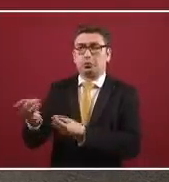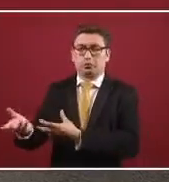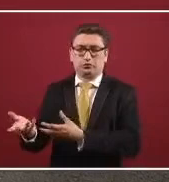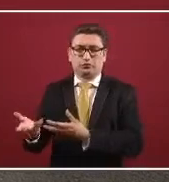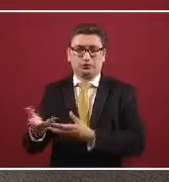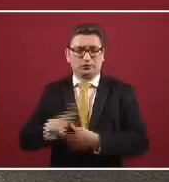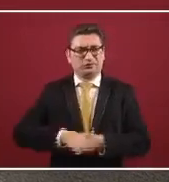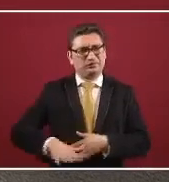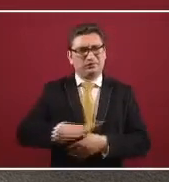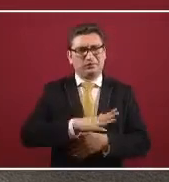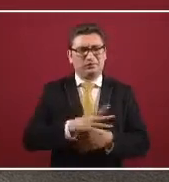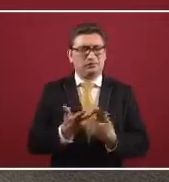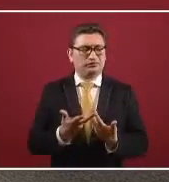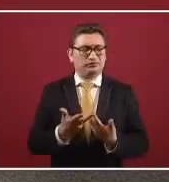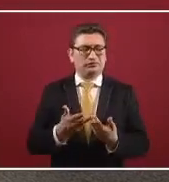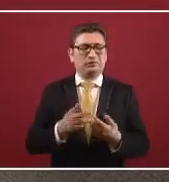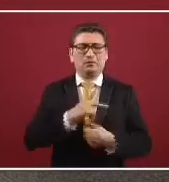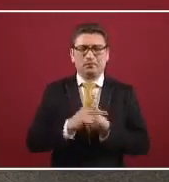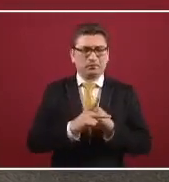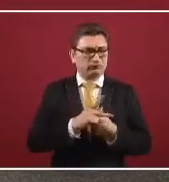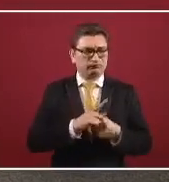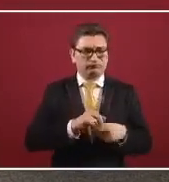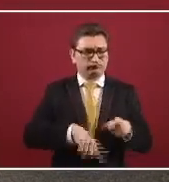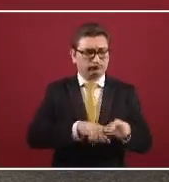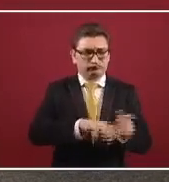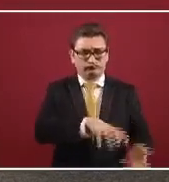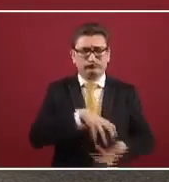a quienes mandaban entonces.